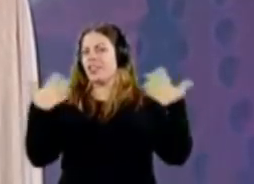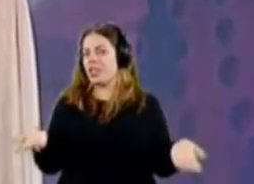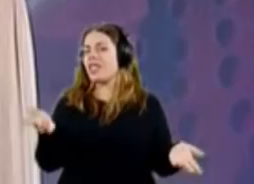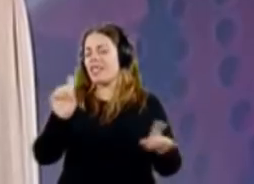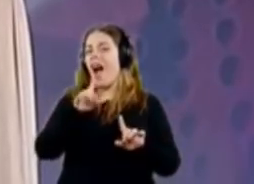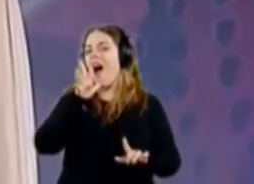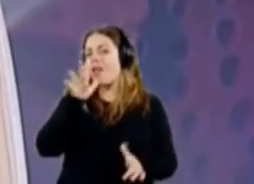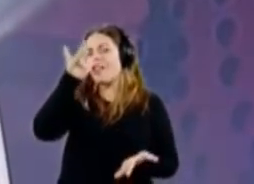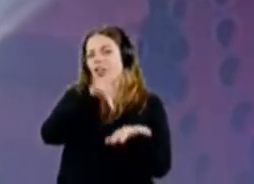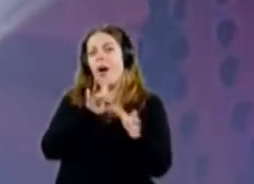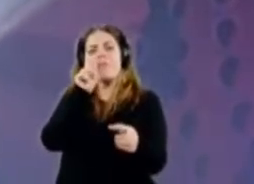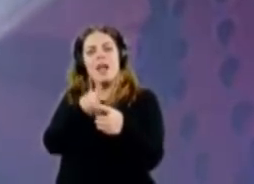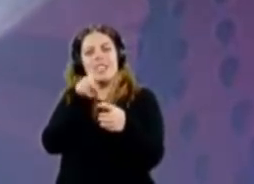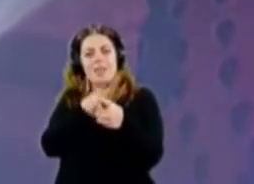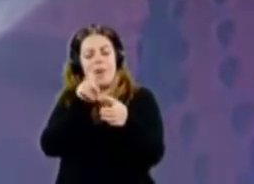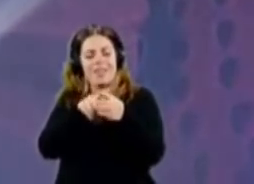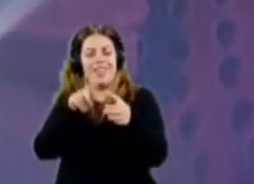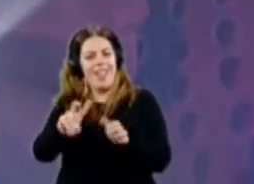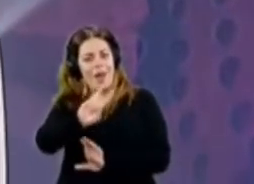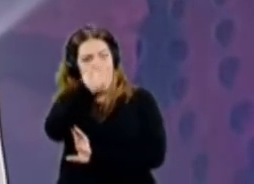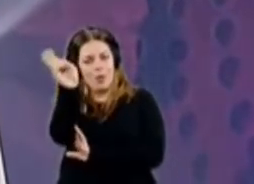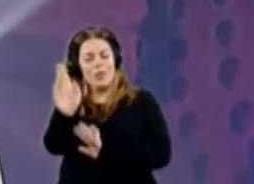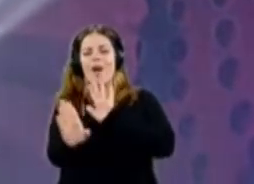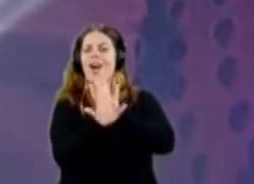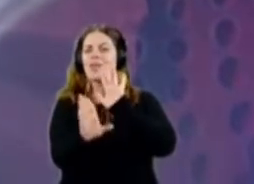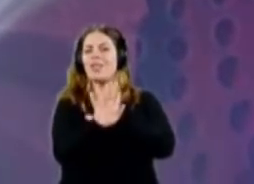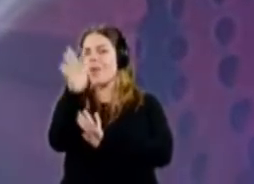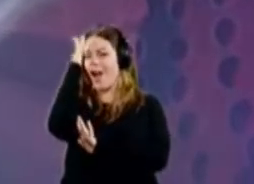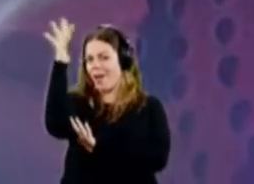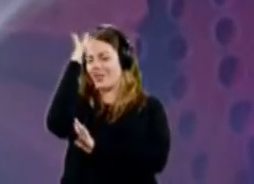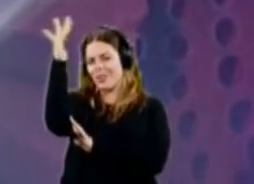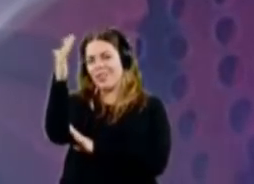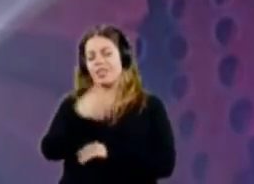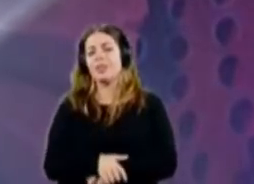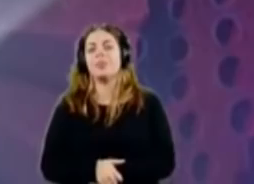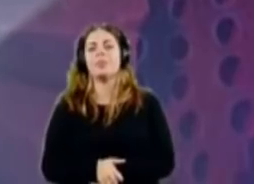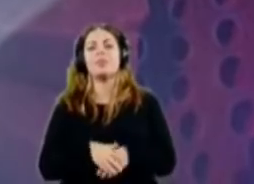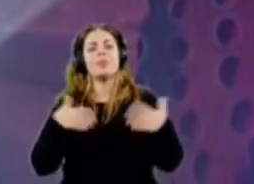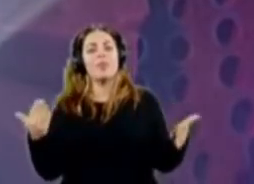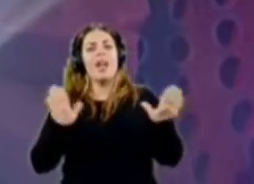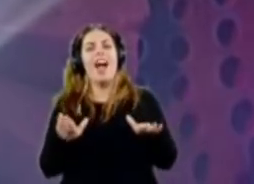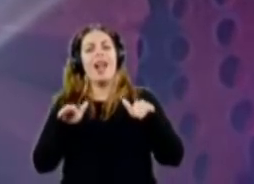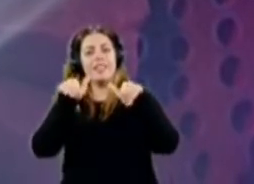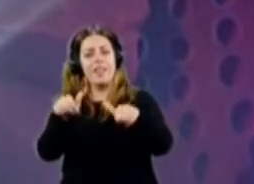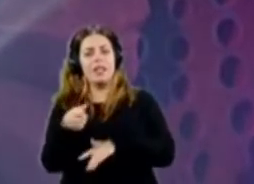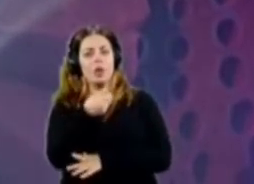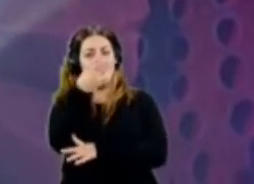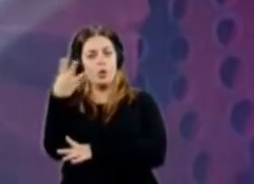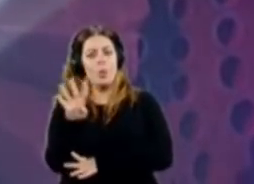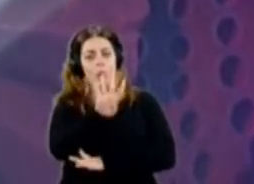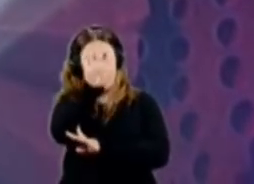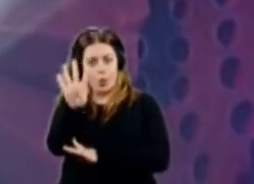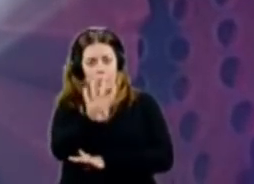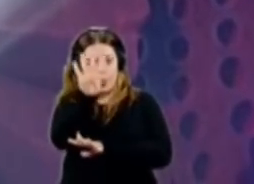siguiente participante. A seguir soñando en esta gala. Y vamos con el candidato número 4.